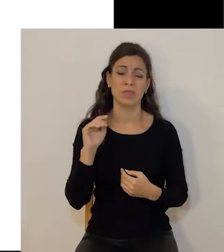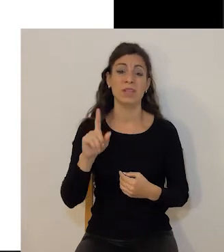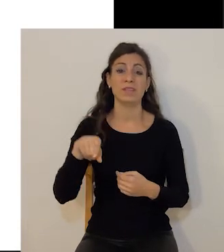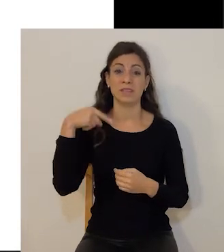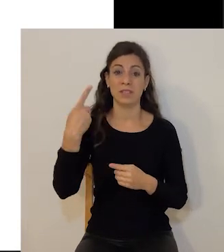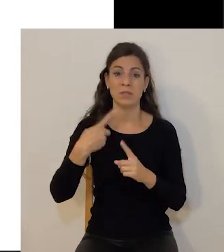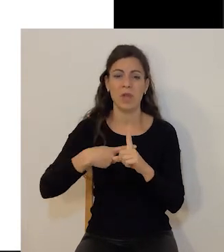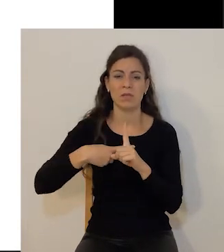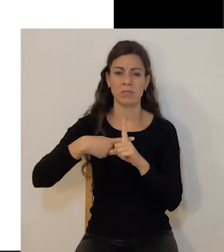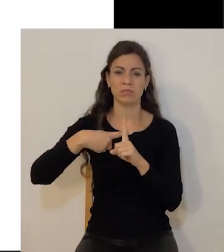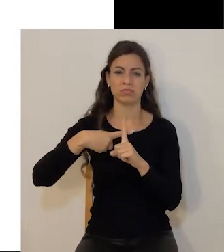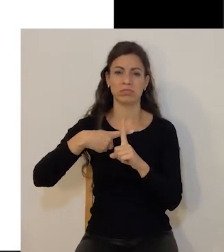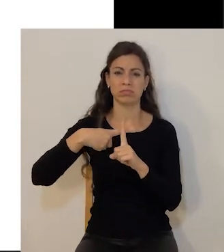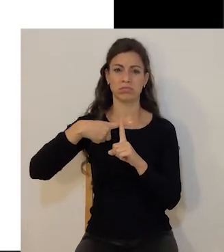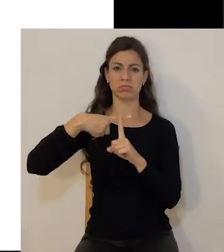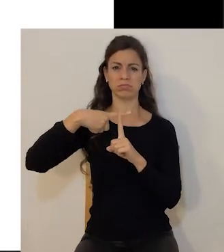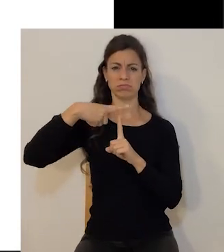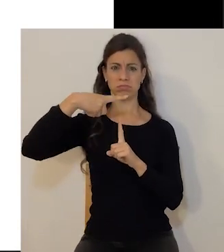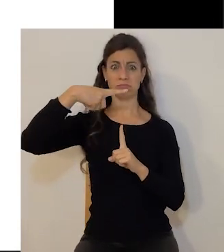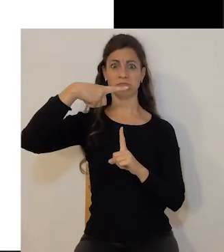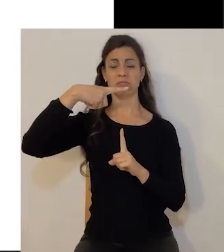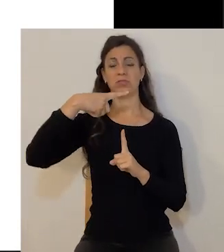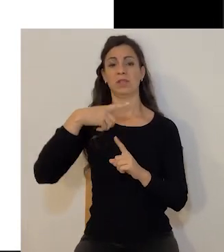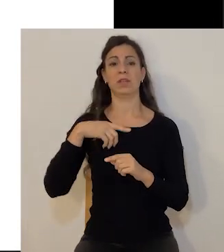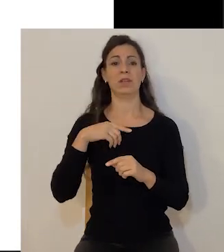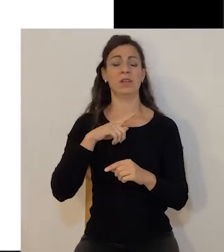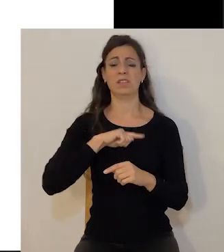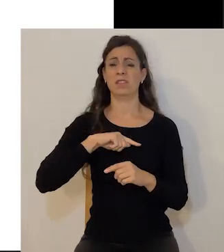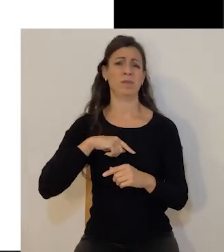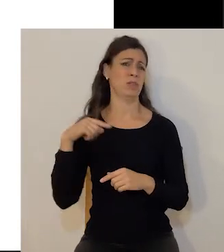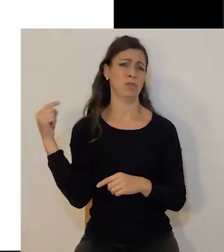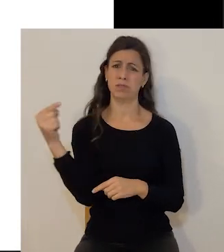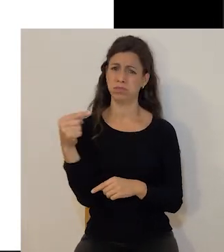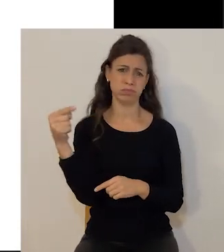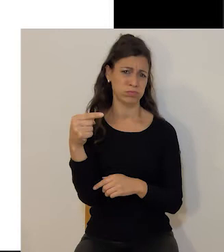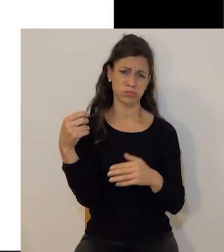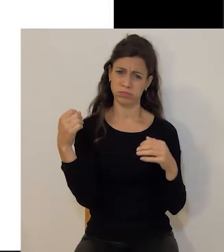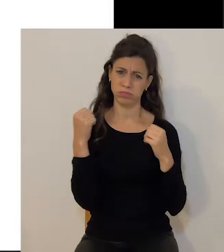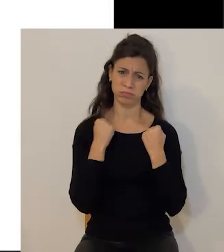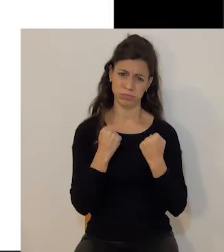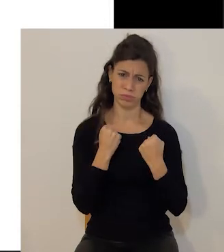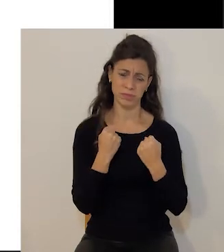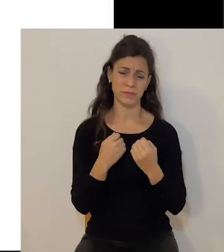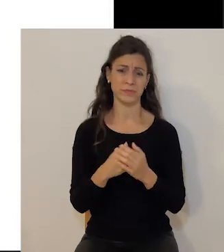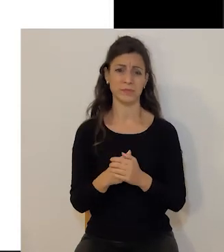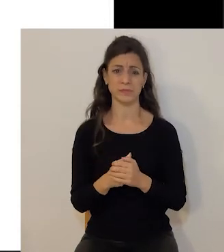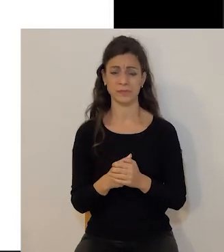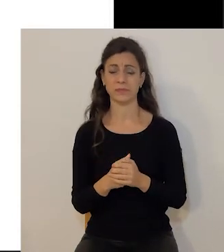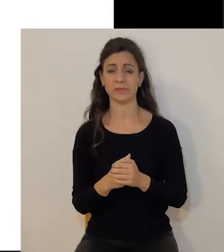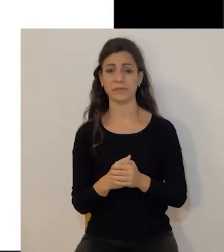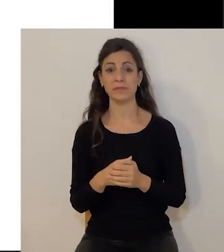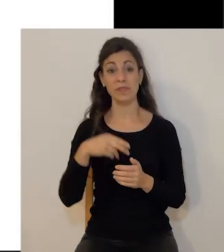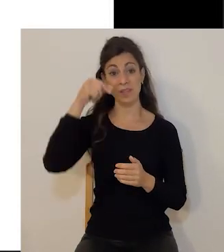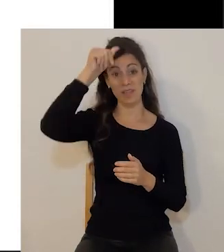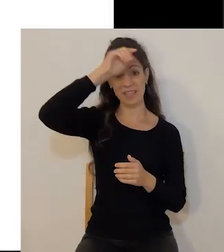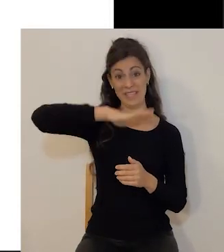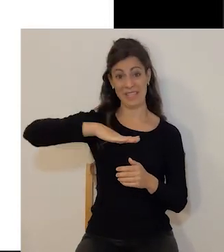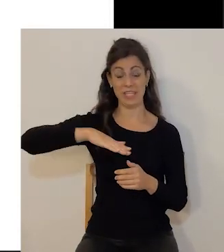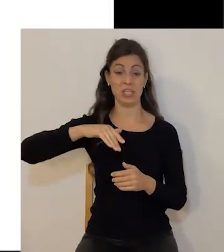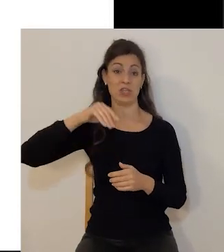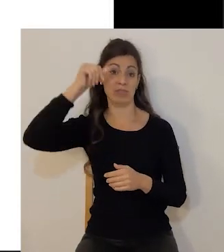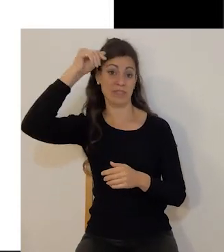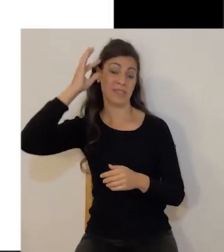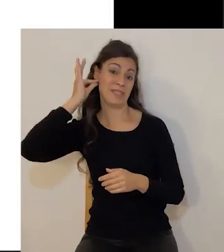de intensidad y generar muchísimo malestar, hace que niños y